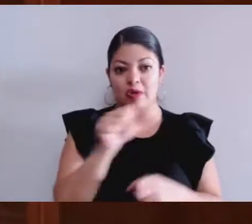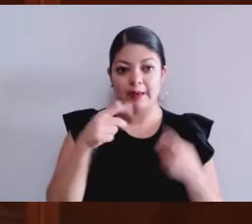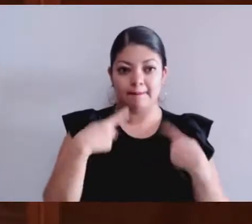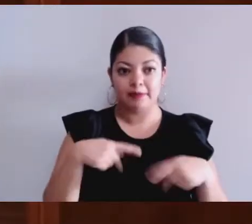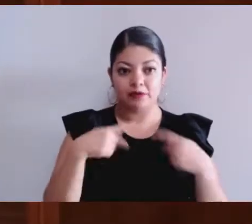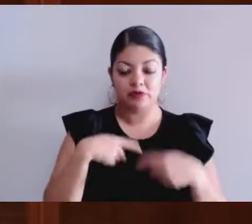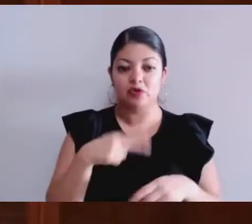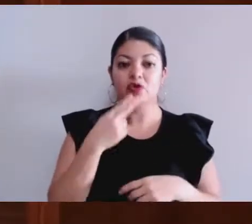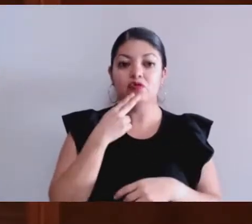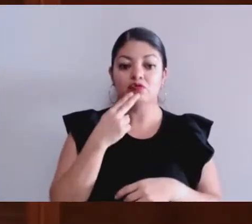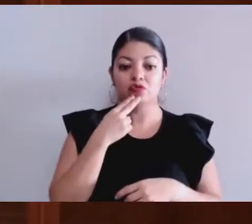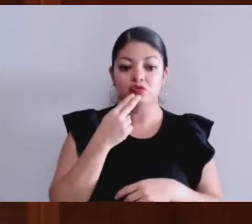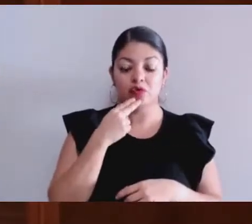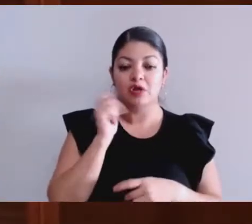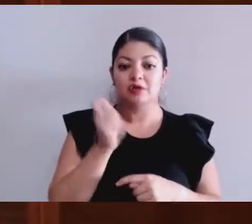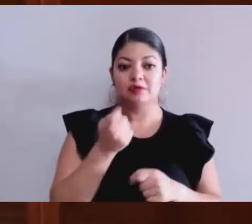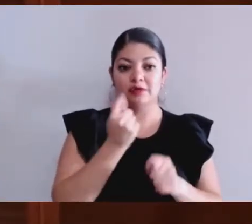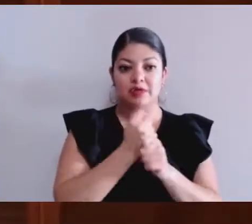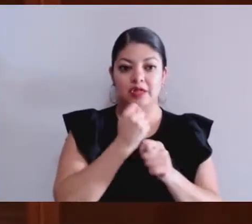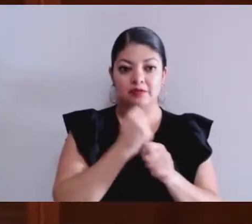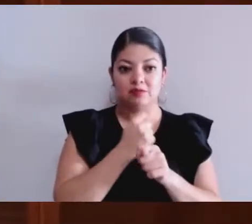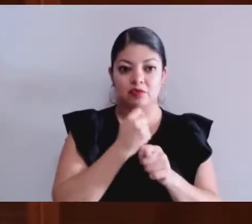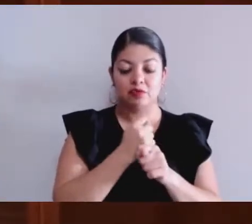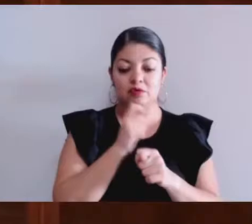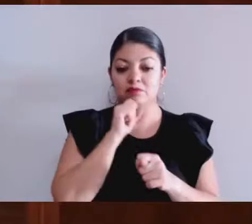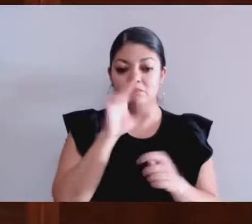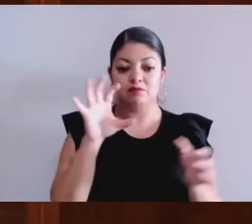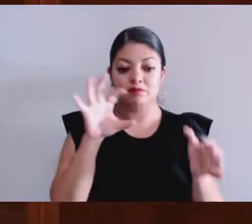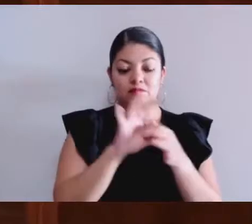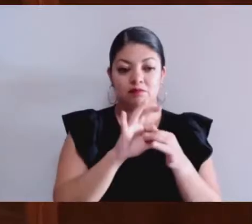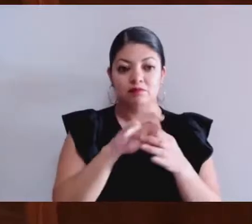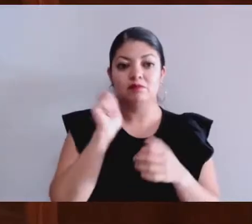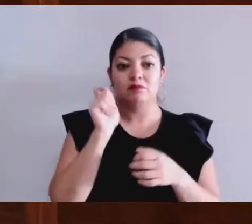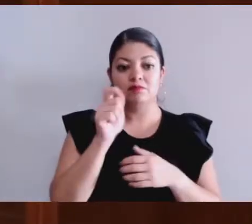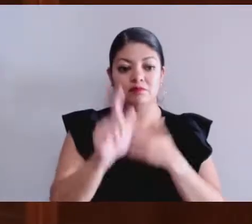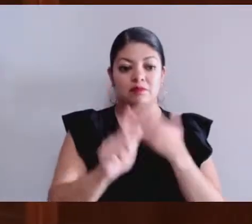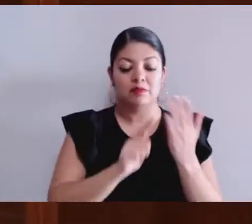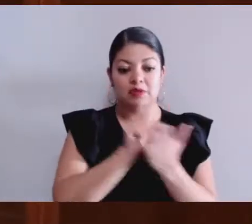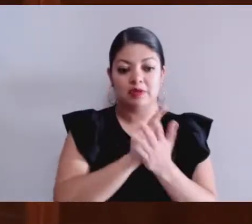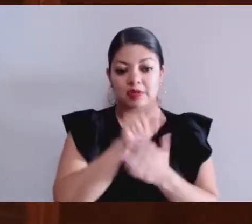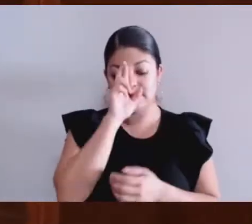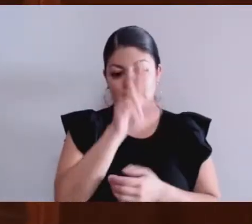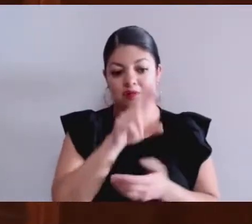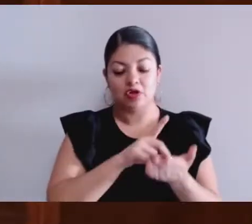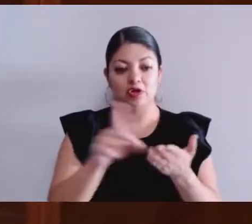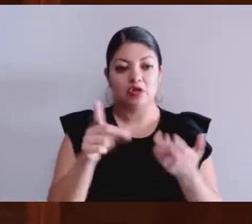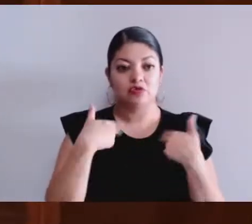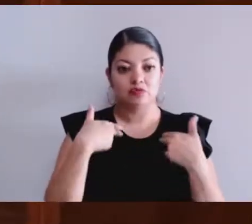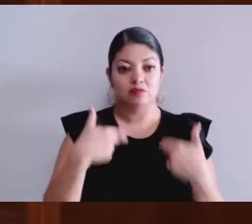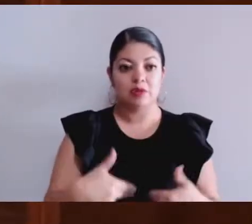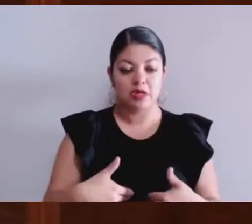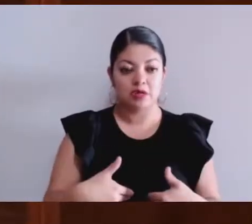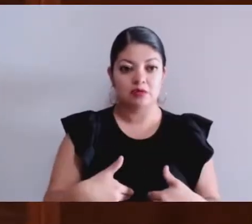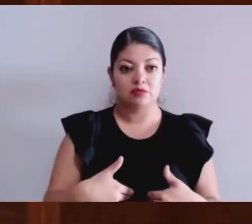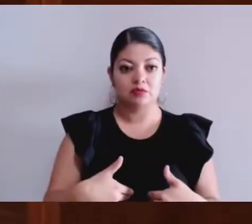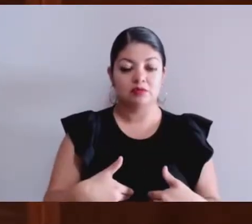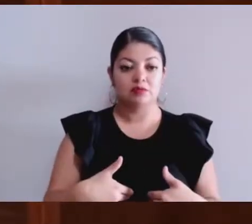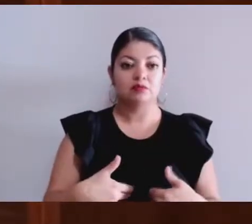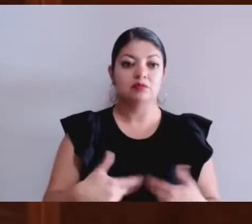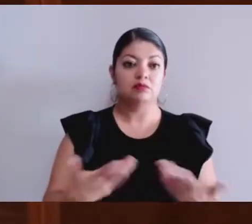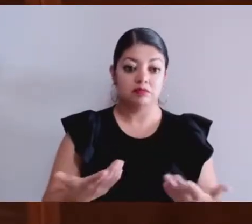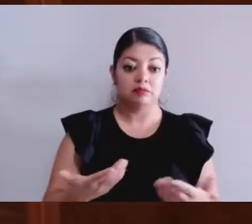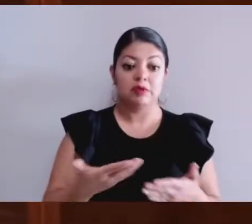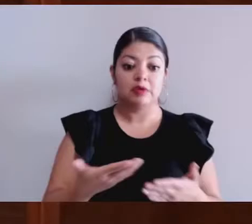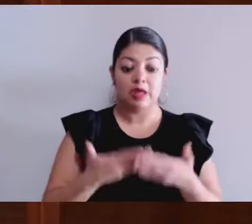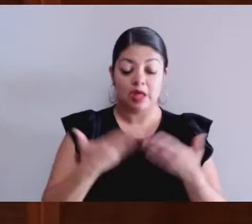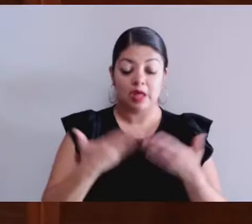ciudadanos, usuarios de transporte público, apegado al marco legal del respeto a los derechos humanos. Y bien,